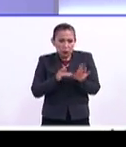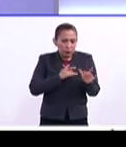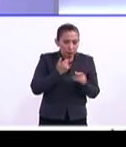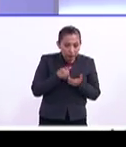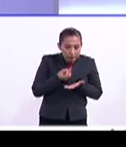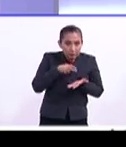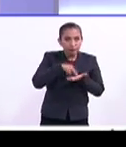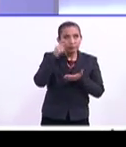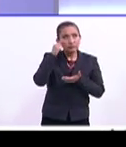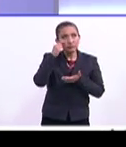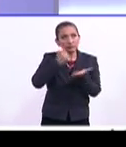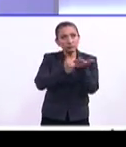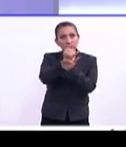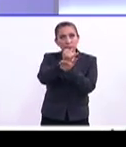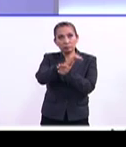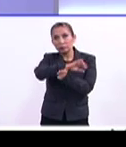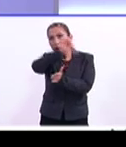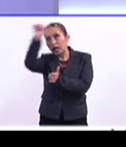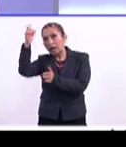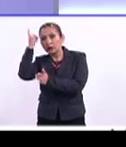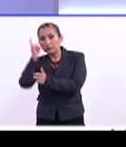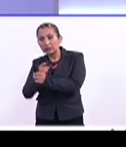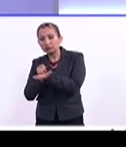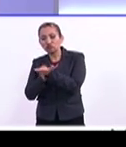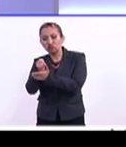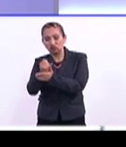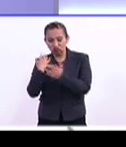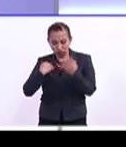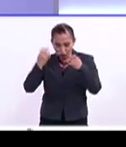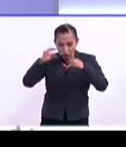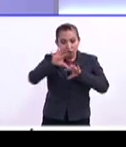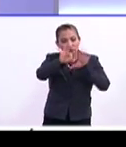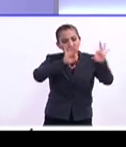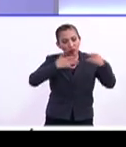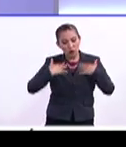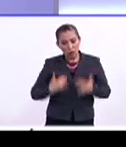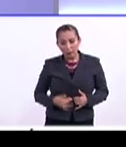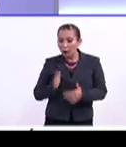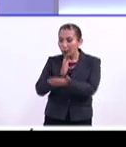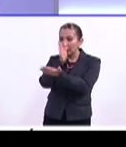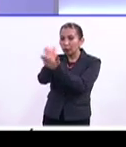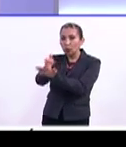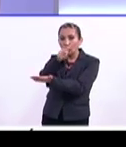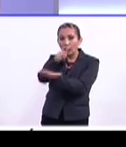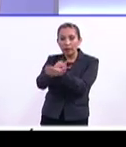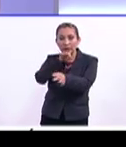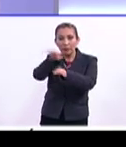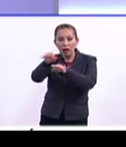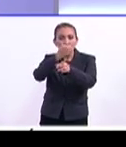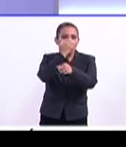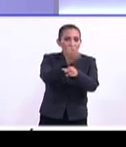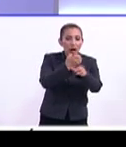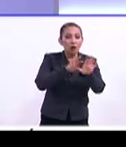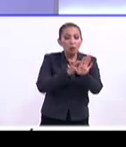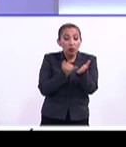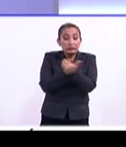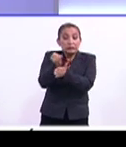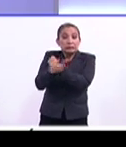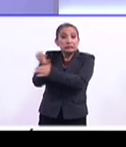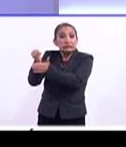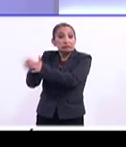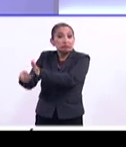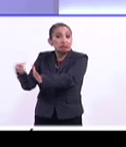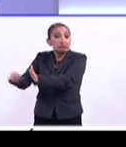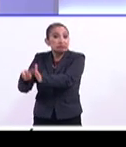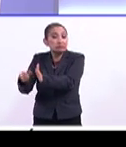que nos levantamos hasta que nos vamos a dormir para saber cómo nos vamos a vestir, cómo vamos a llegar a la oficina, al trabajo, a la escuela. Son tomas de